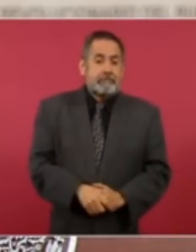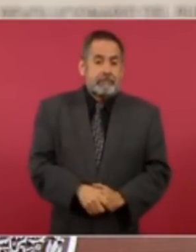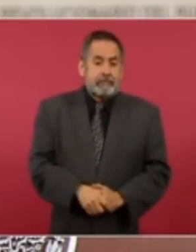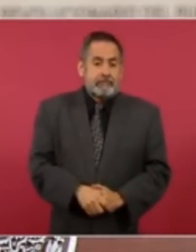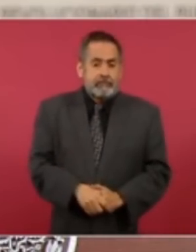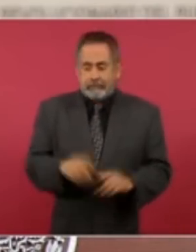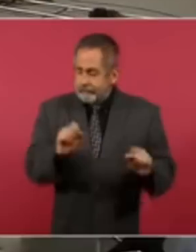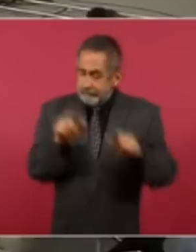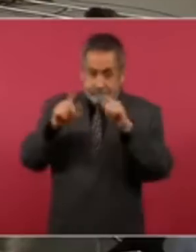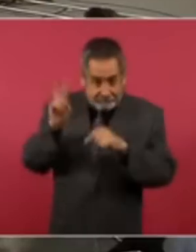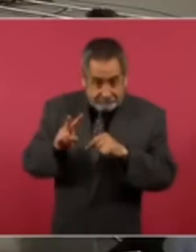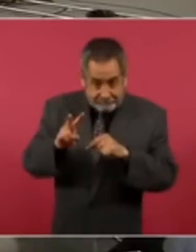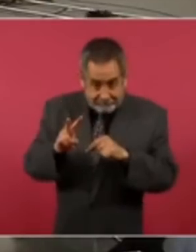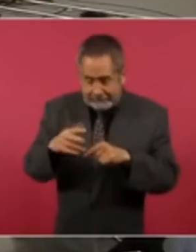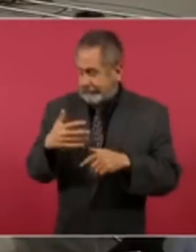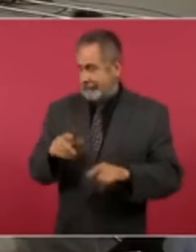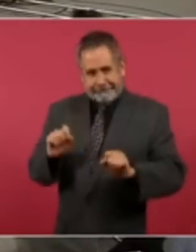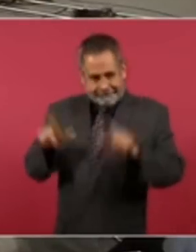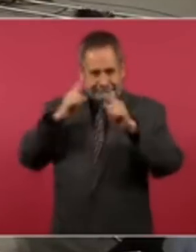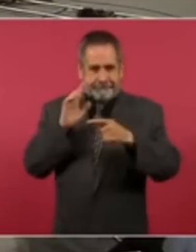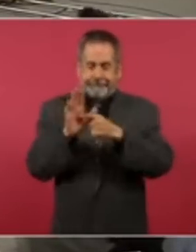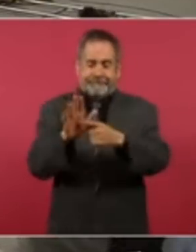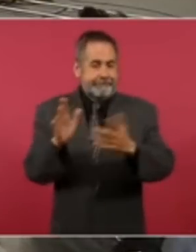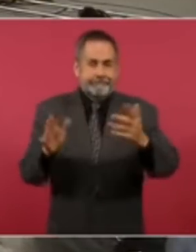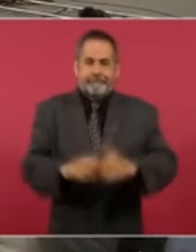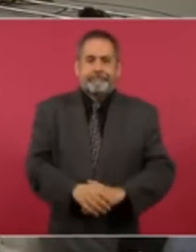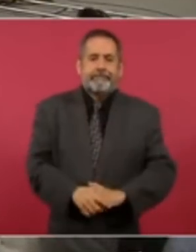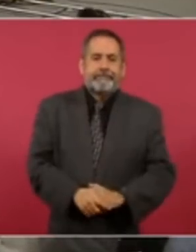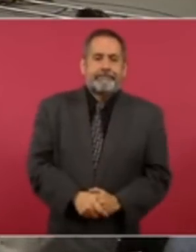A ver, ponlo.